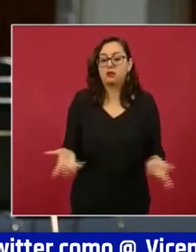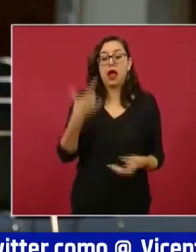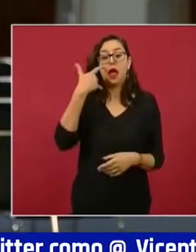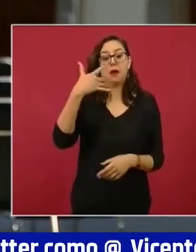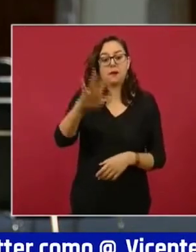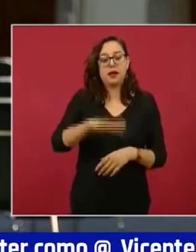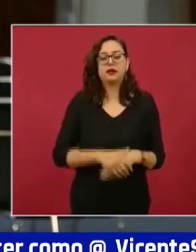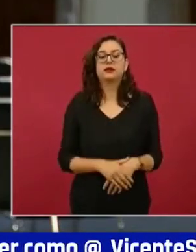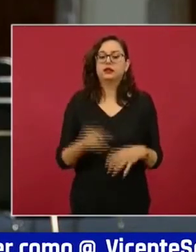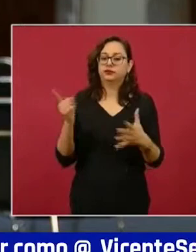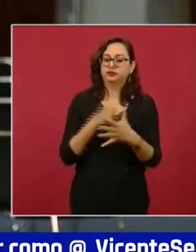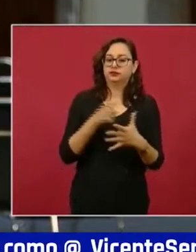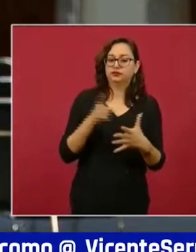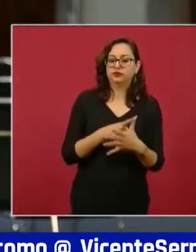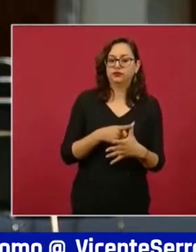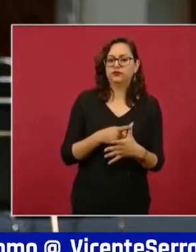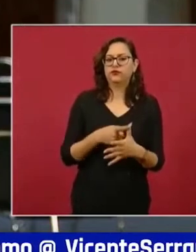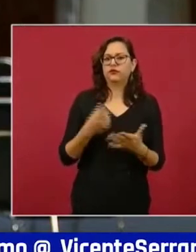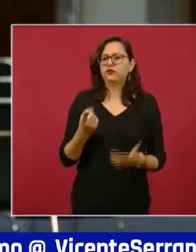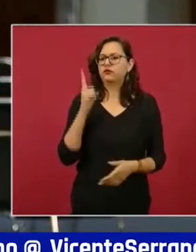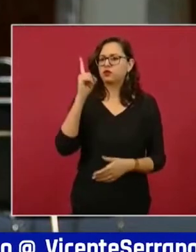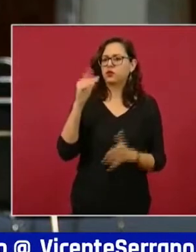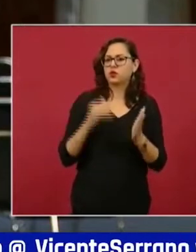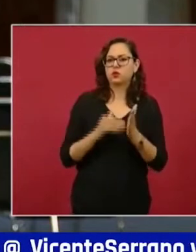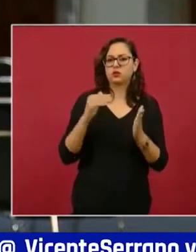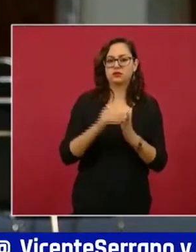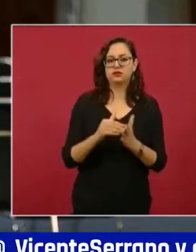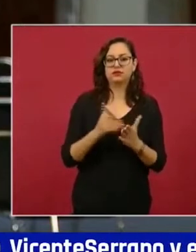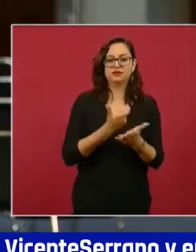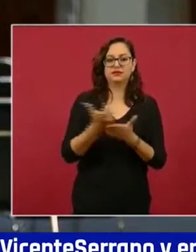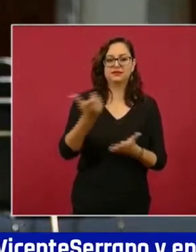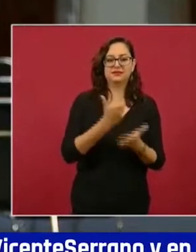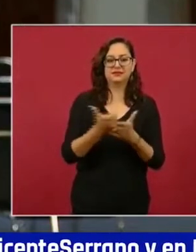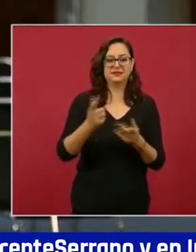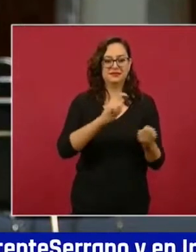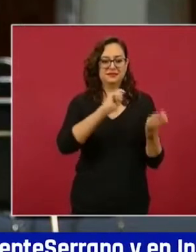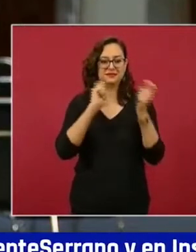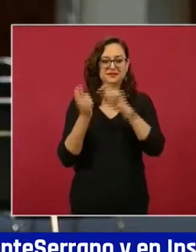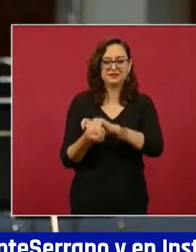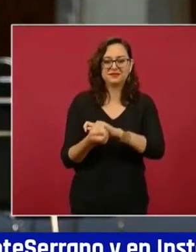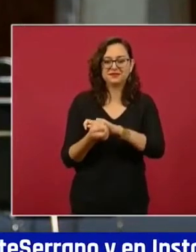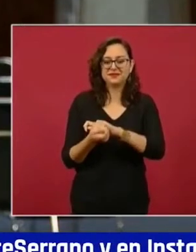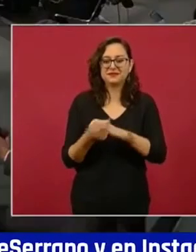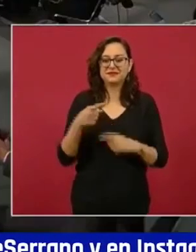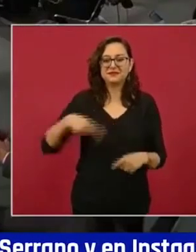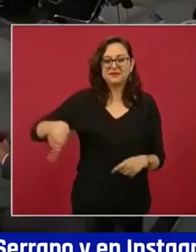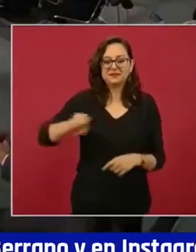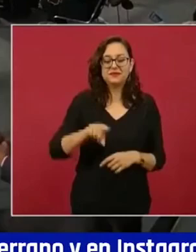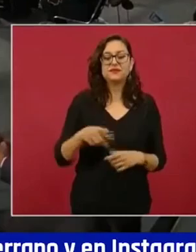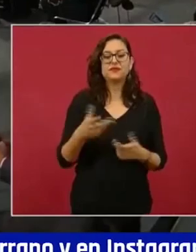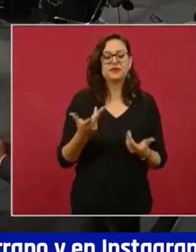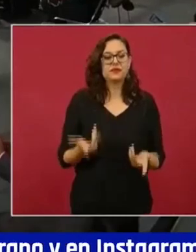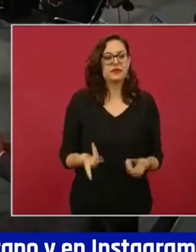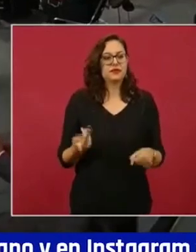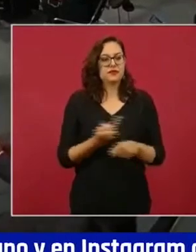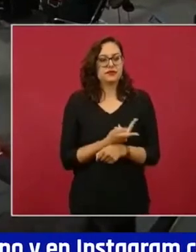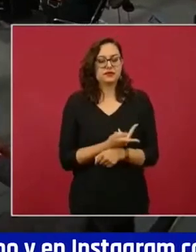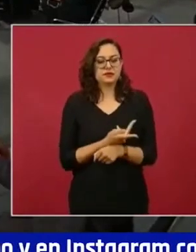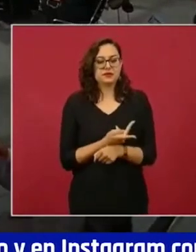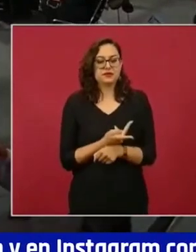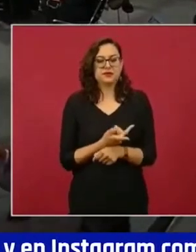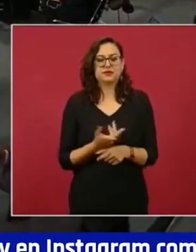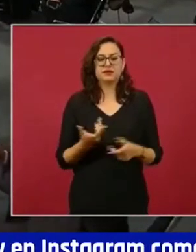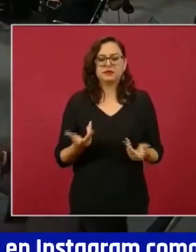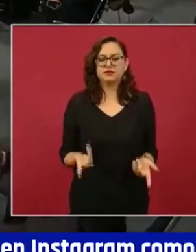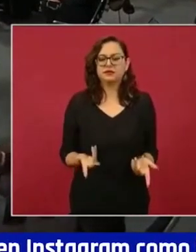de 1 millón de pesos para traducciones. Entonces, presidente, bueno, aquí usted ha hablado hace un momento de que se va